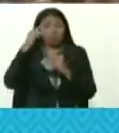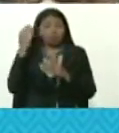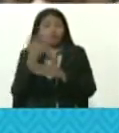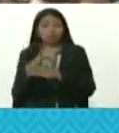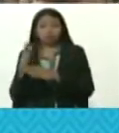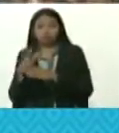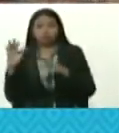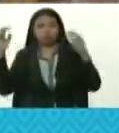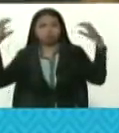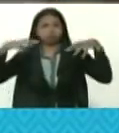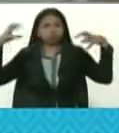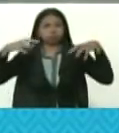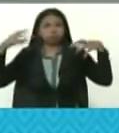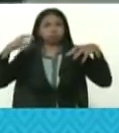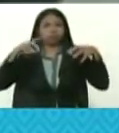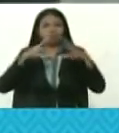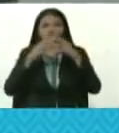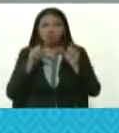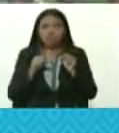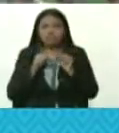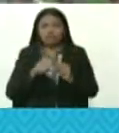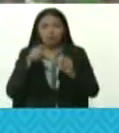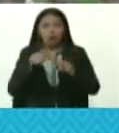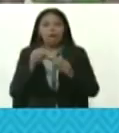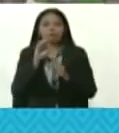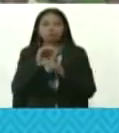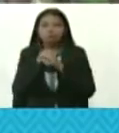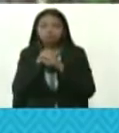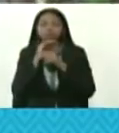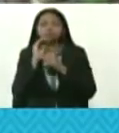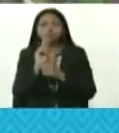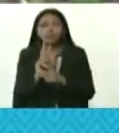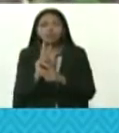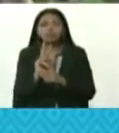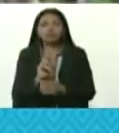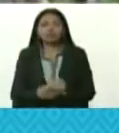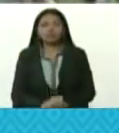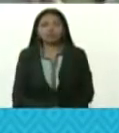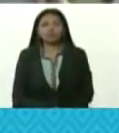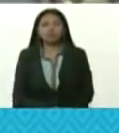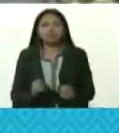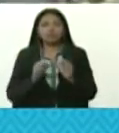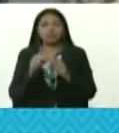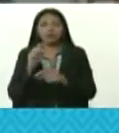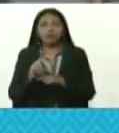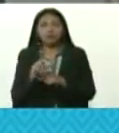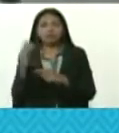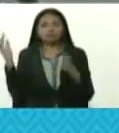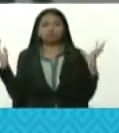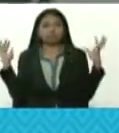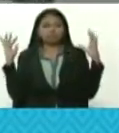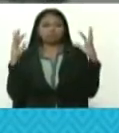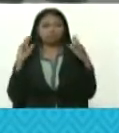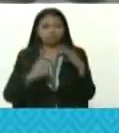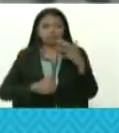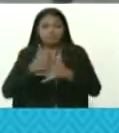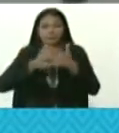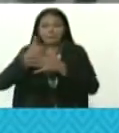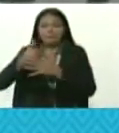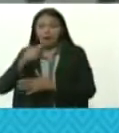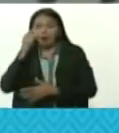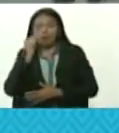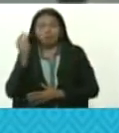palo de agua, nadie se movió. Nadie se retiró. Fueron llegando cada vez más